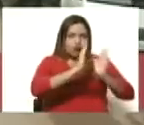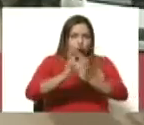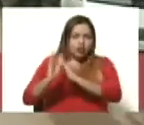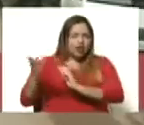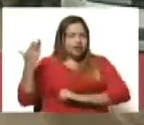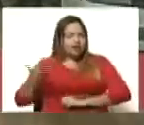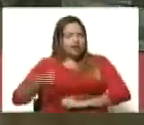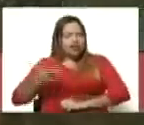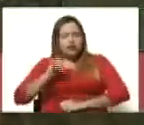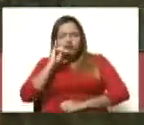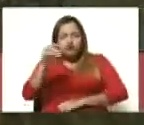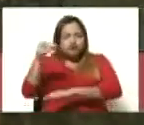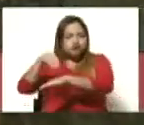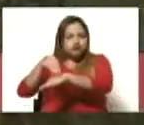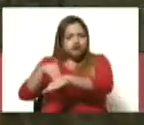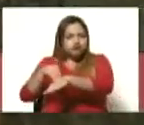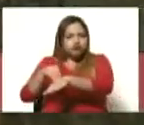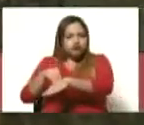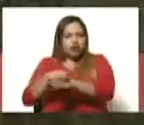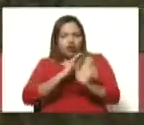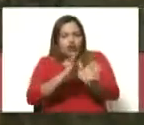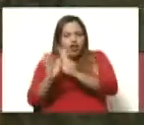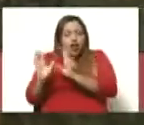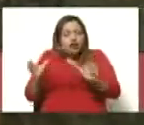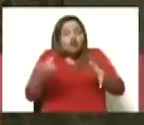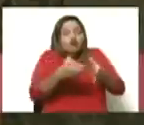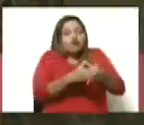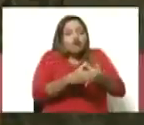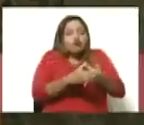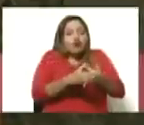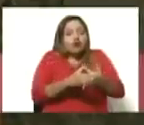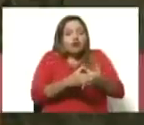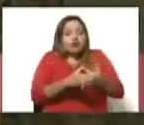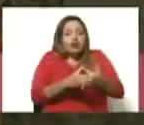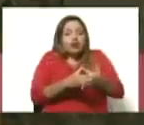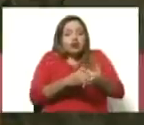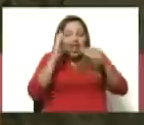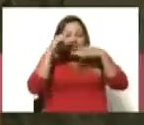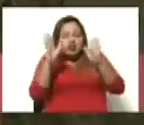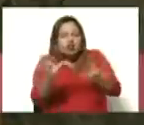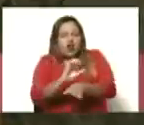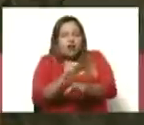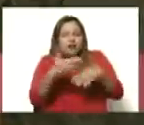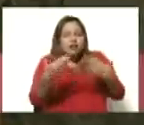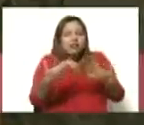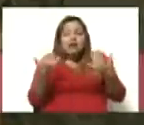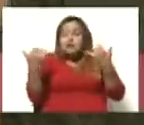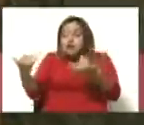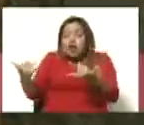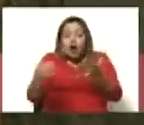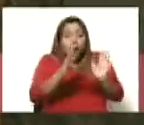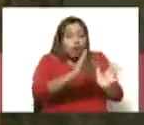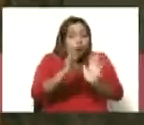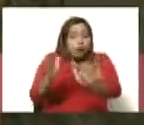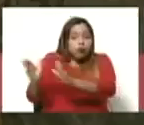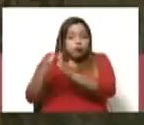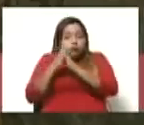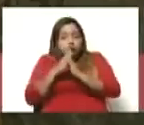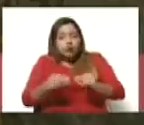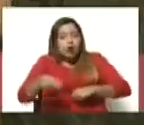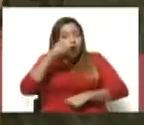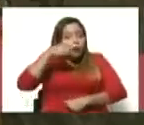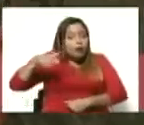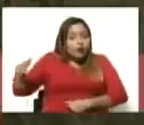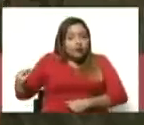Importante informarle que nos estamos organizando como Brigada de Atención de Riesgo. Desde ya estamos organizando a todo nuestro pueblo